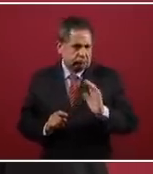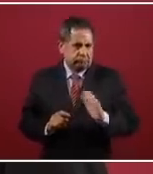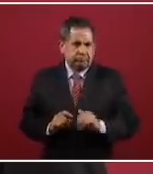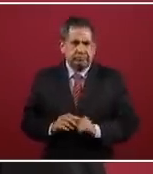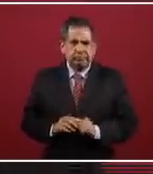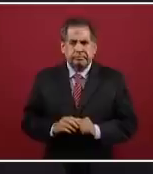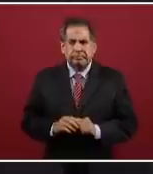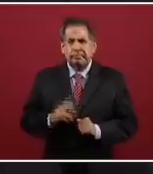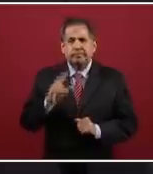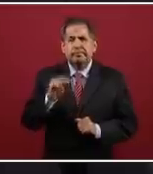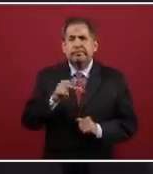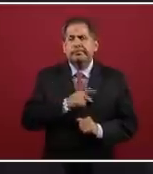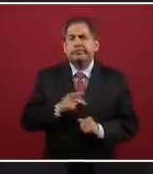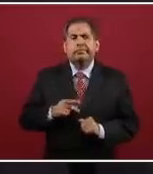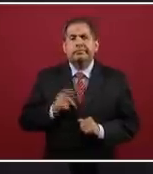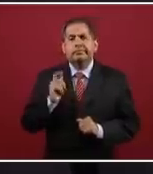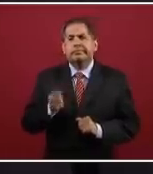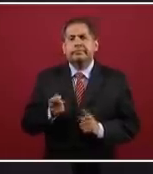que no suceda